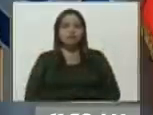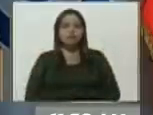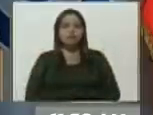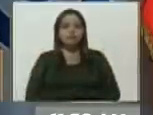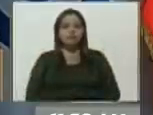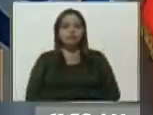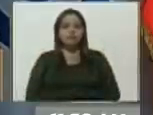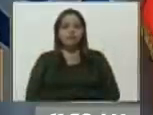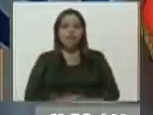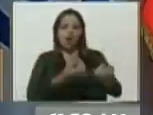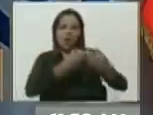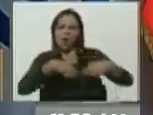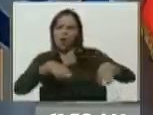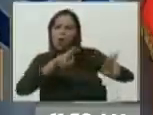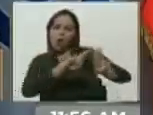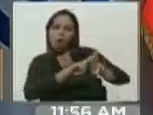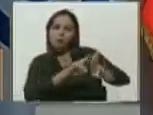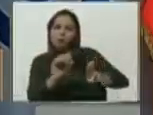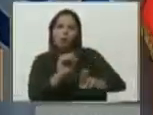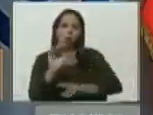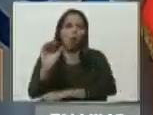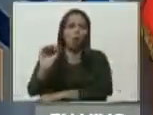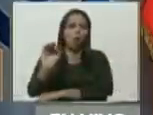llámese Naciones Unidas, llámese OEA,